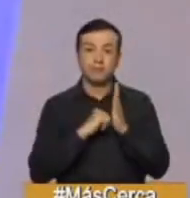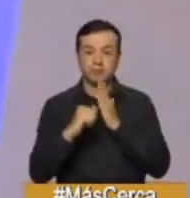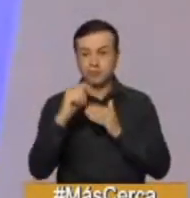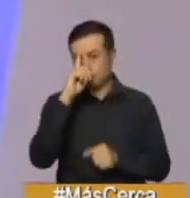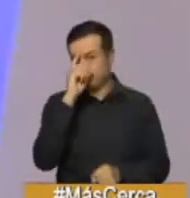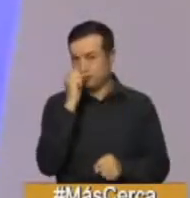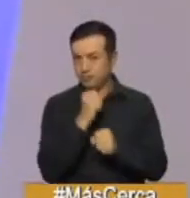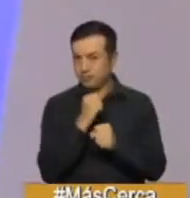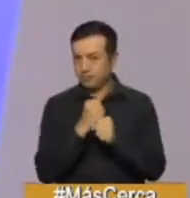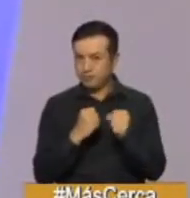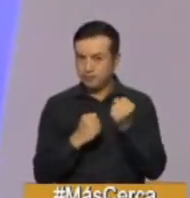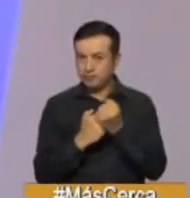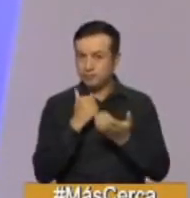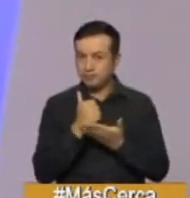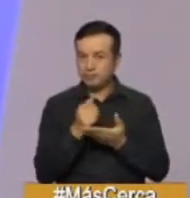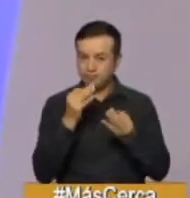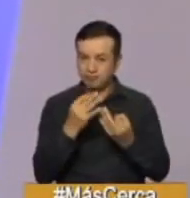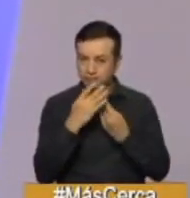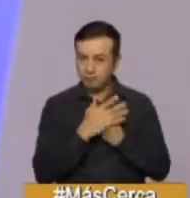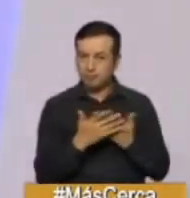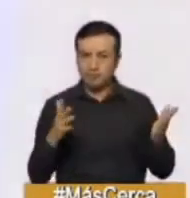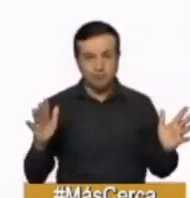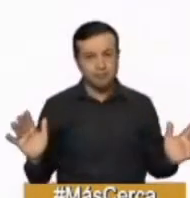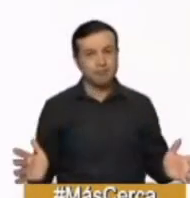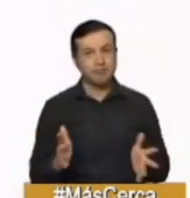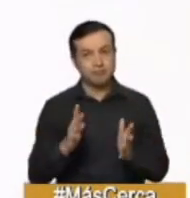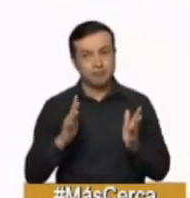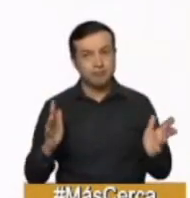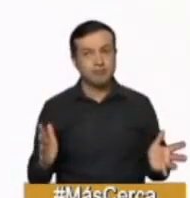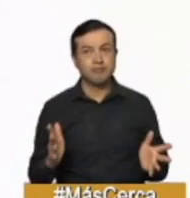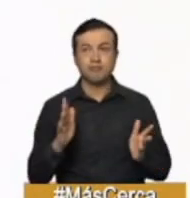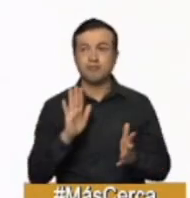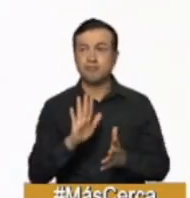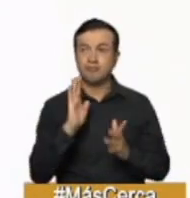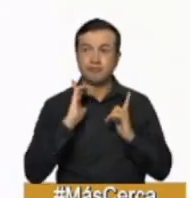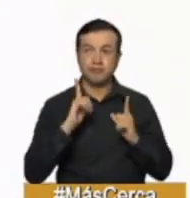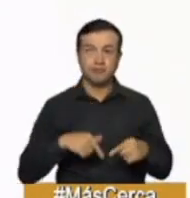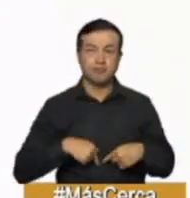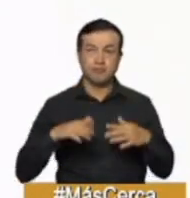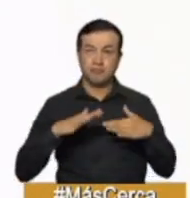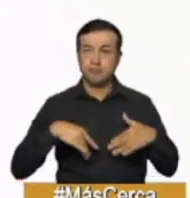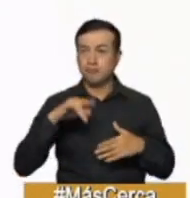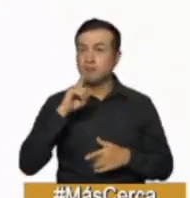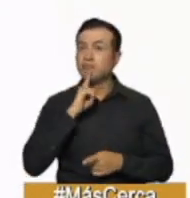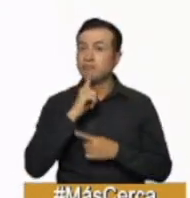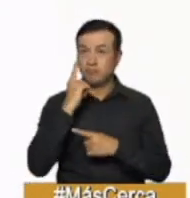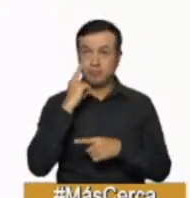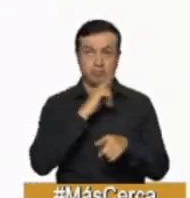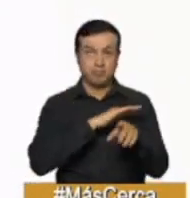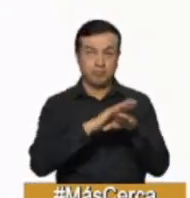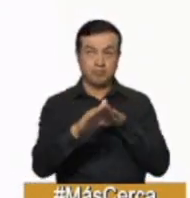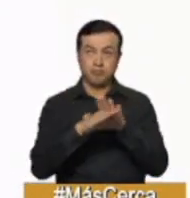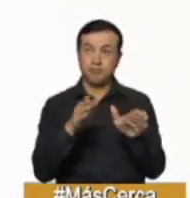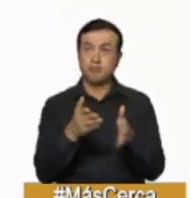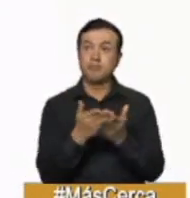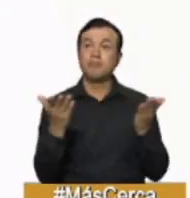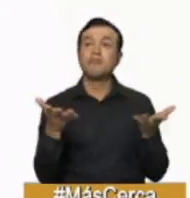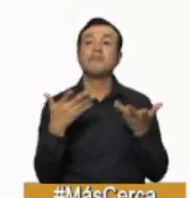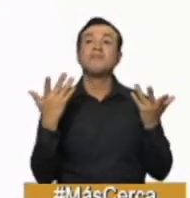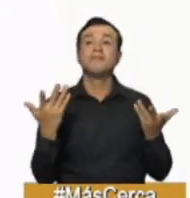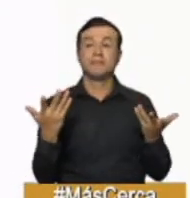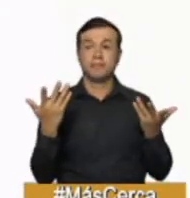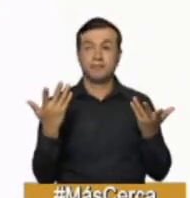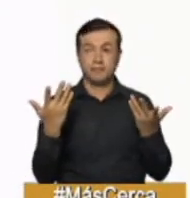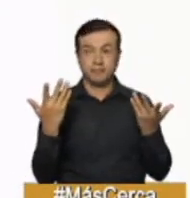apoyando este tipo de iniciativas que también promueve la lactancia y promueve la salud de nuestros niños de ahí está la invitación la inauguración la sala de